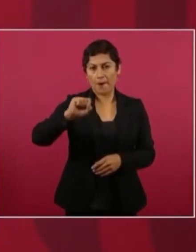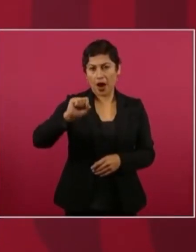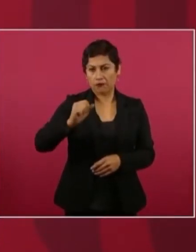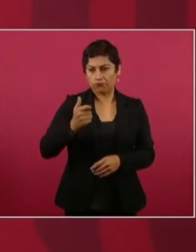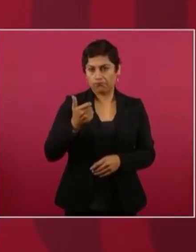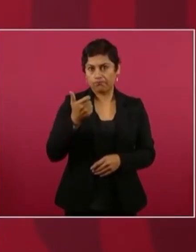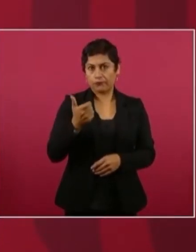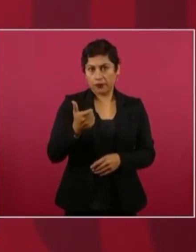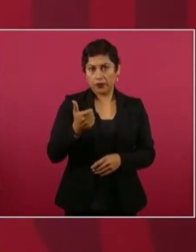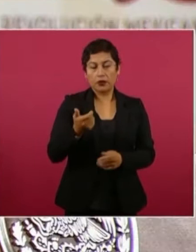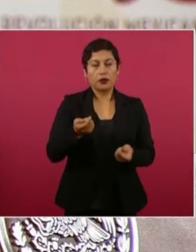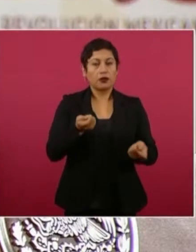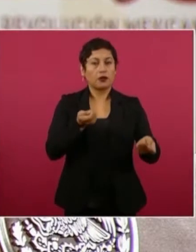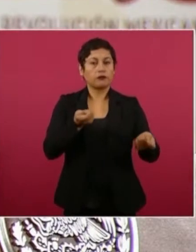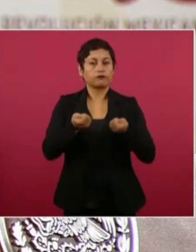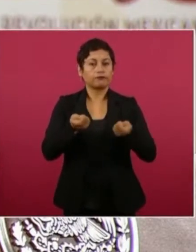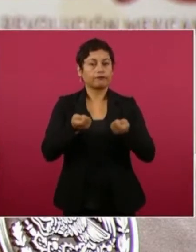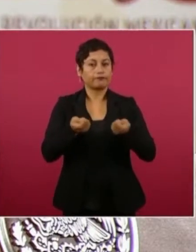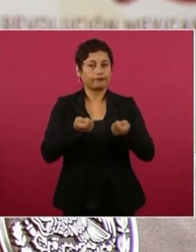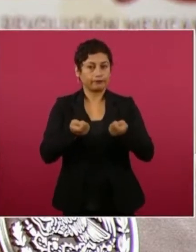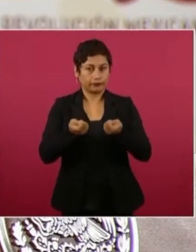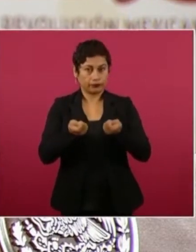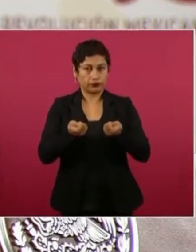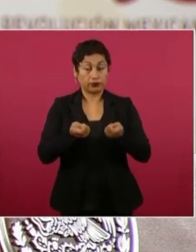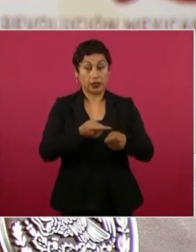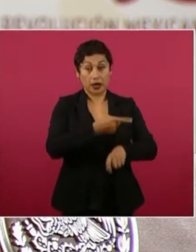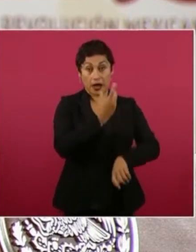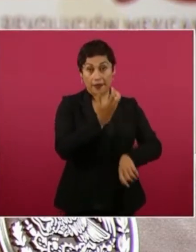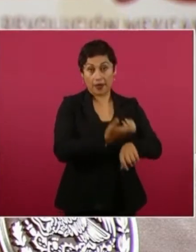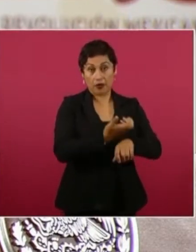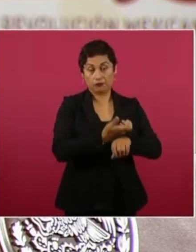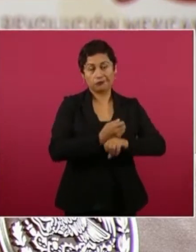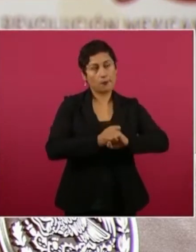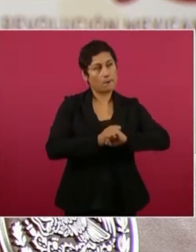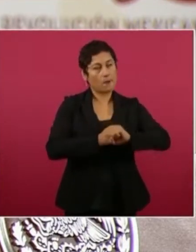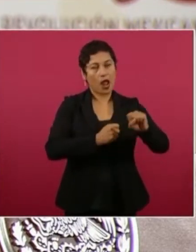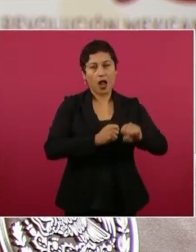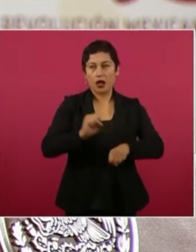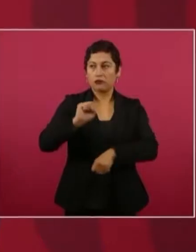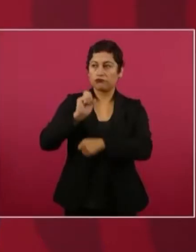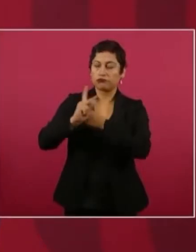de la inflación de Estados Unidos y de Europa.